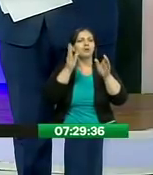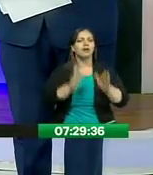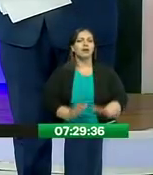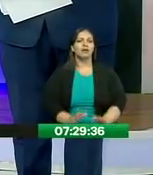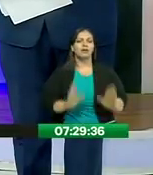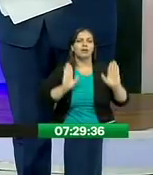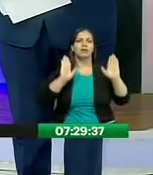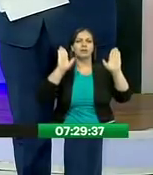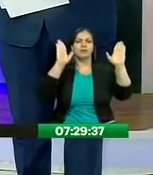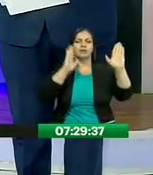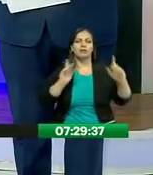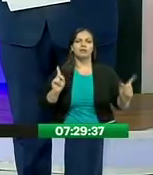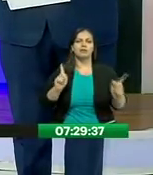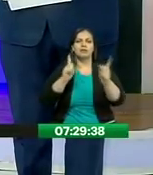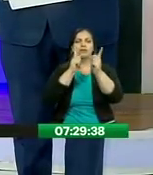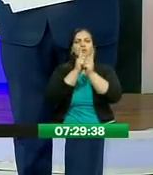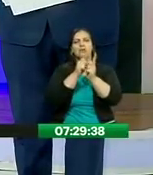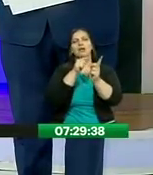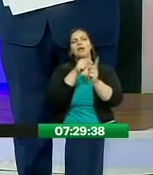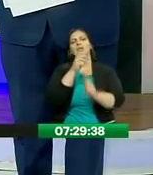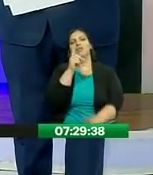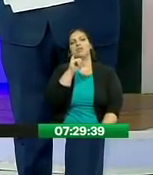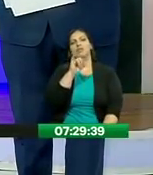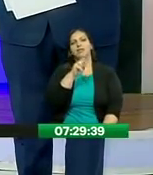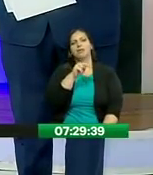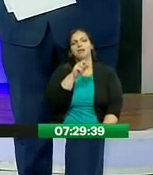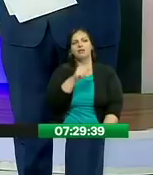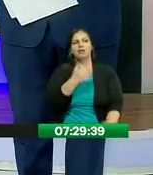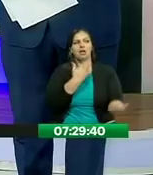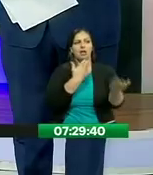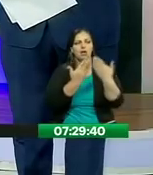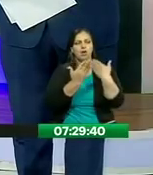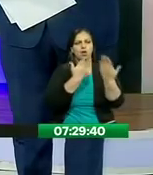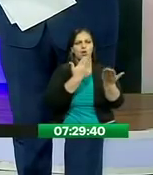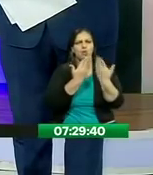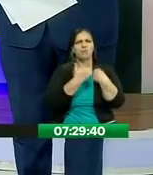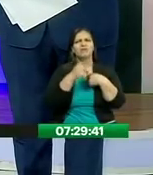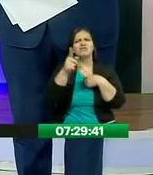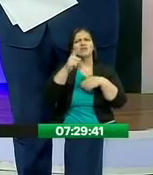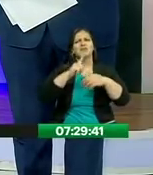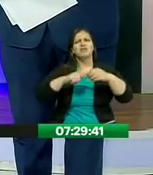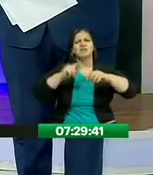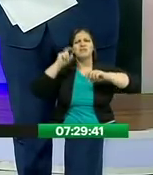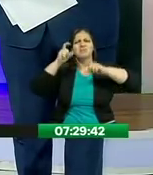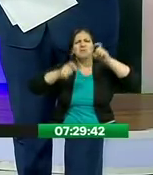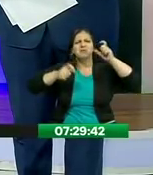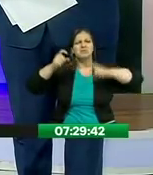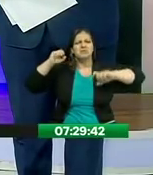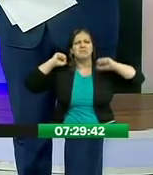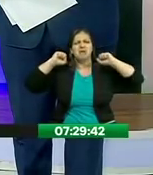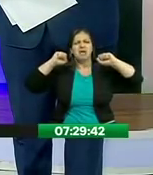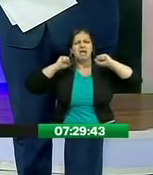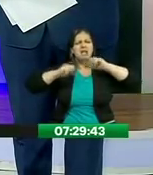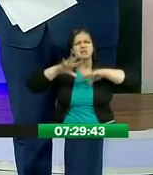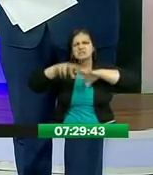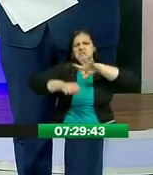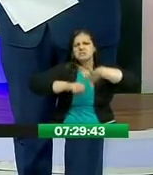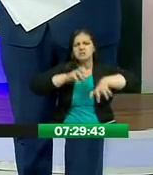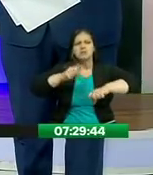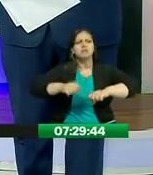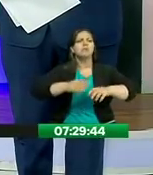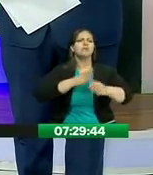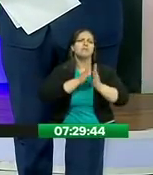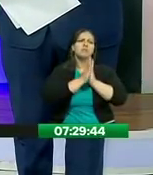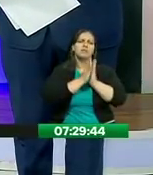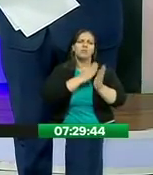seguir el proceso de investigación sobre los hechos de vandalismo suscitados en la capital durante las manifestaciones.